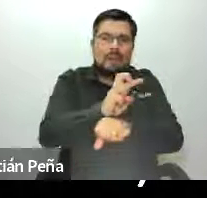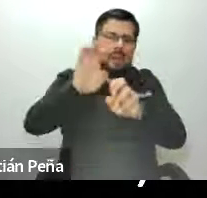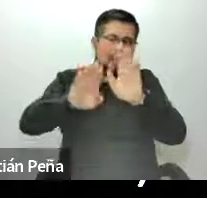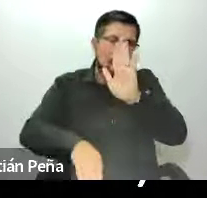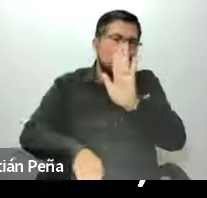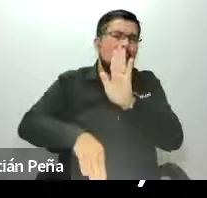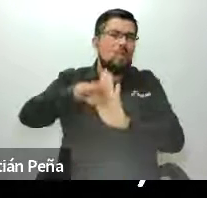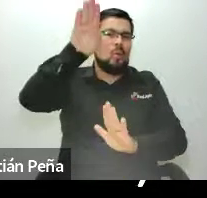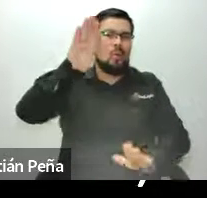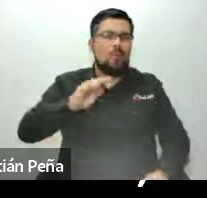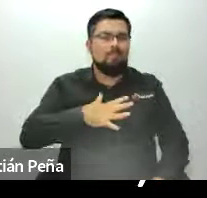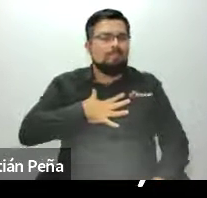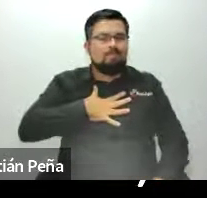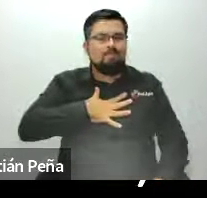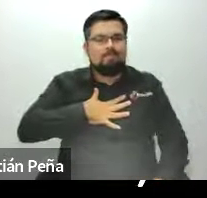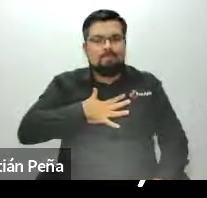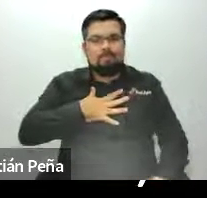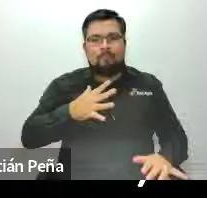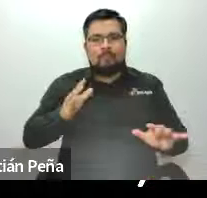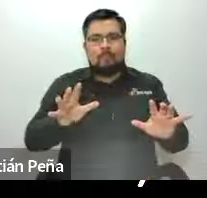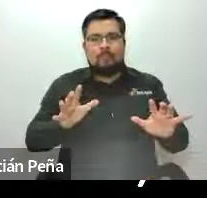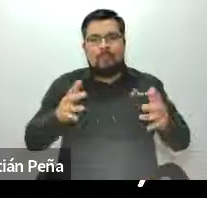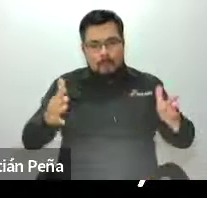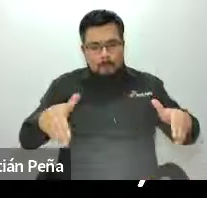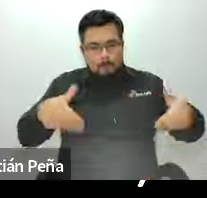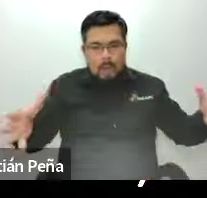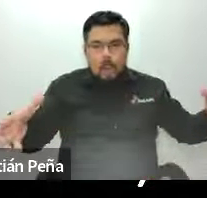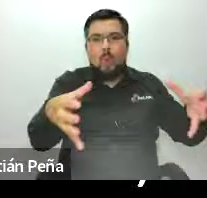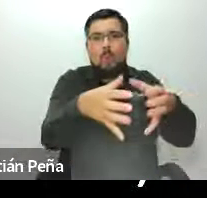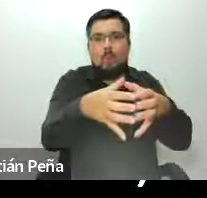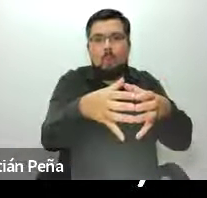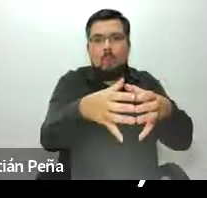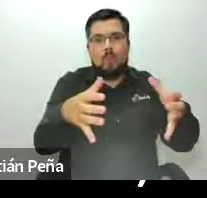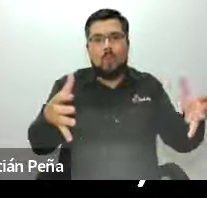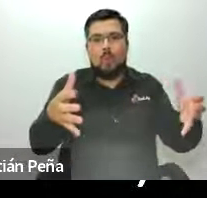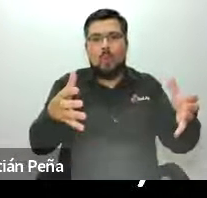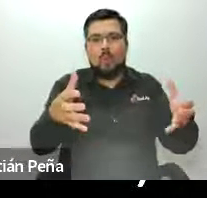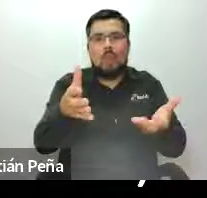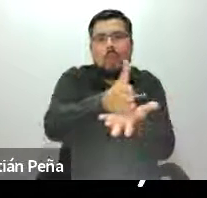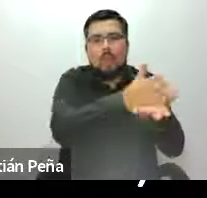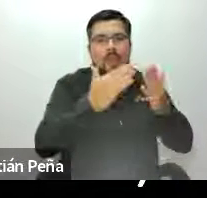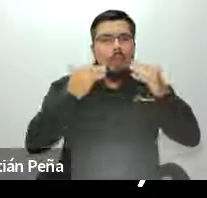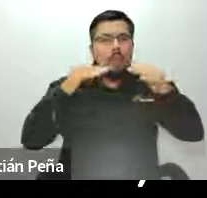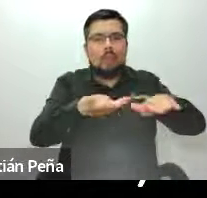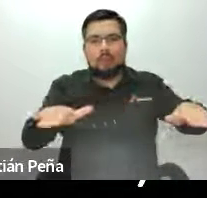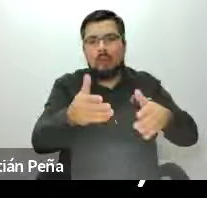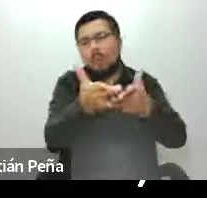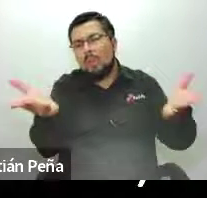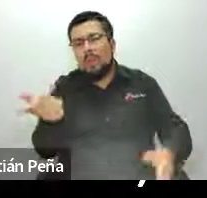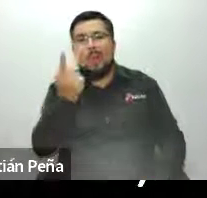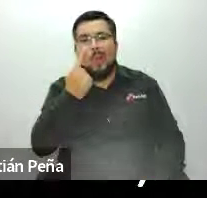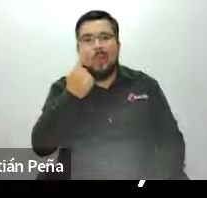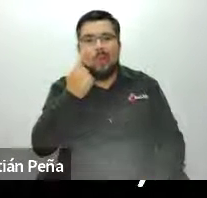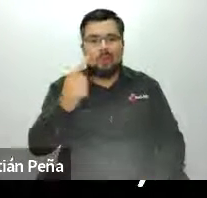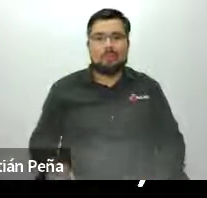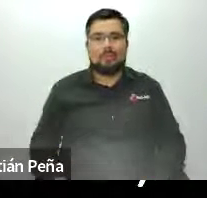significatividad para el grupo de estudiantes. Si uno mira, imagínense, todos ustedes los conocen probablemente más que nosotros, pasa lo mismo en tercero básico, ¿no es cierto? Pero